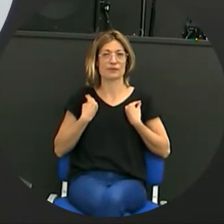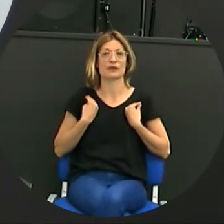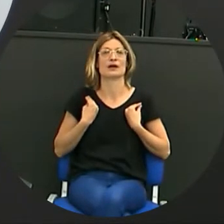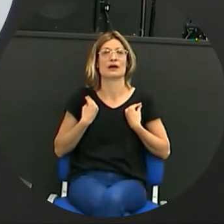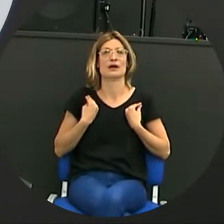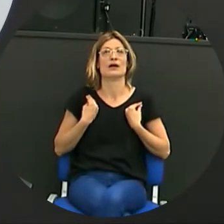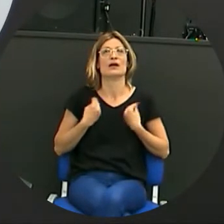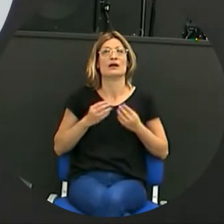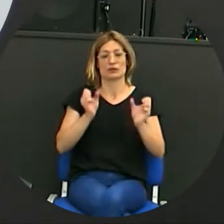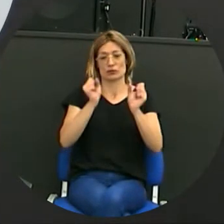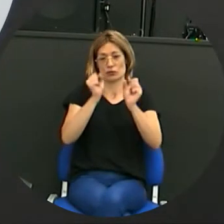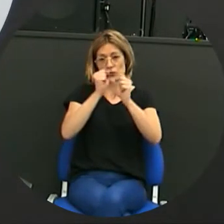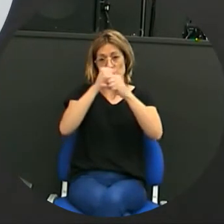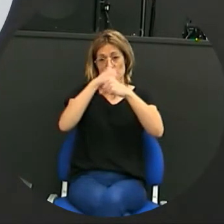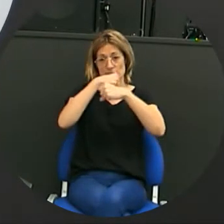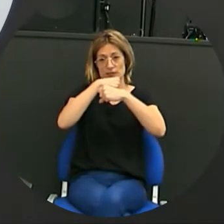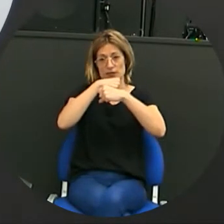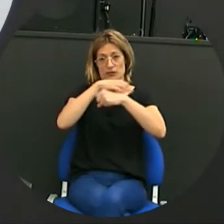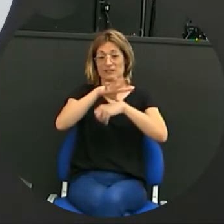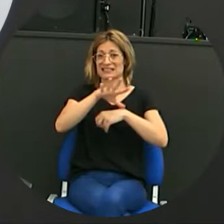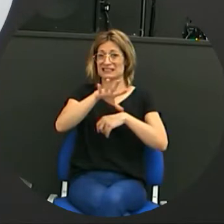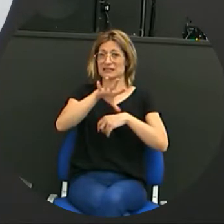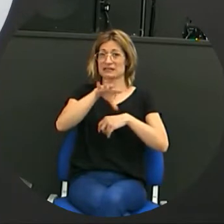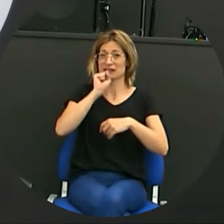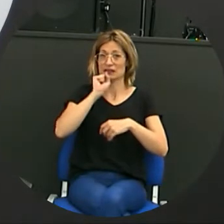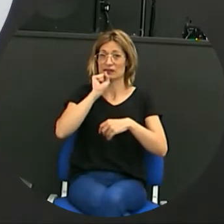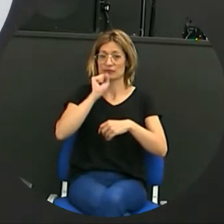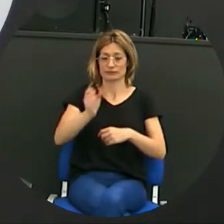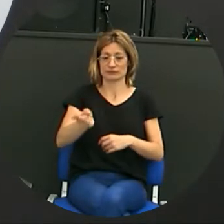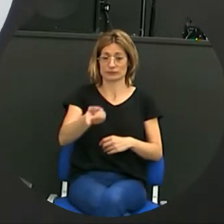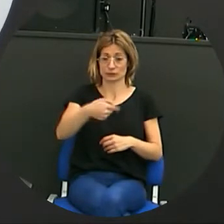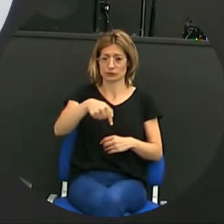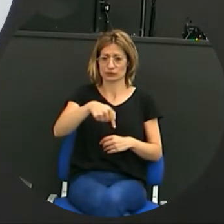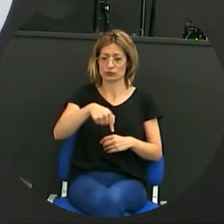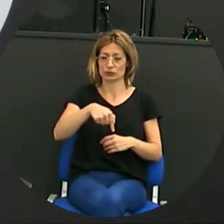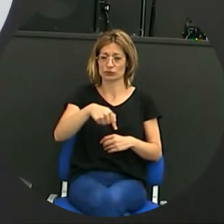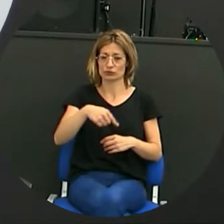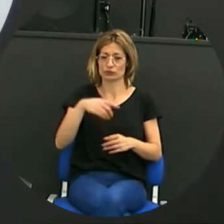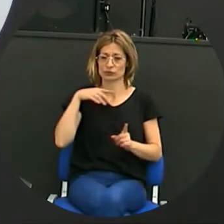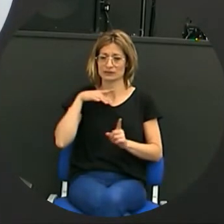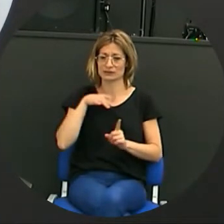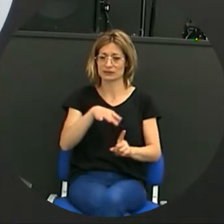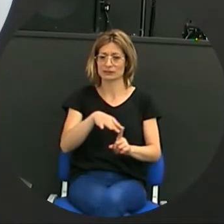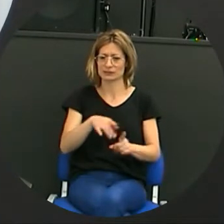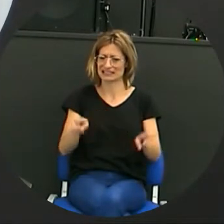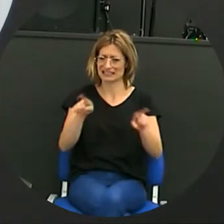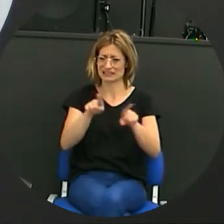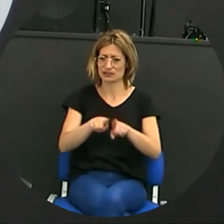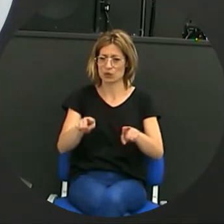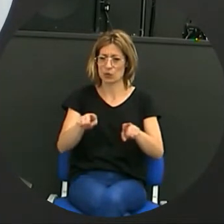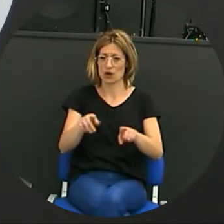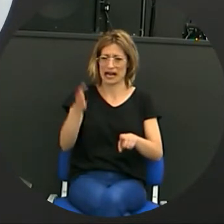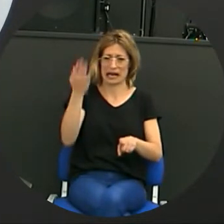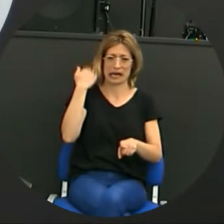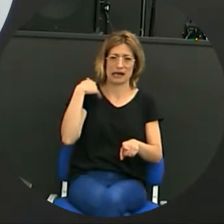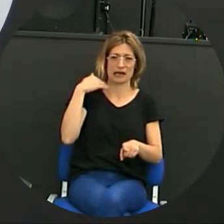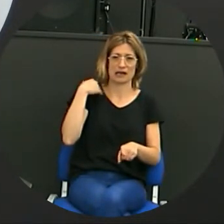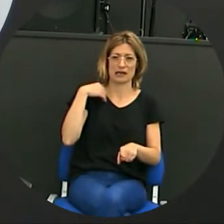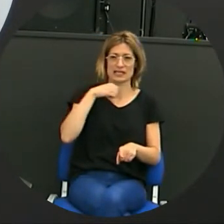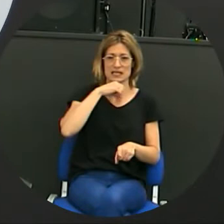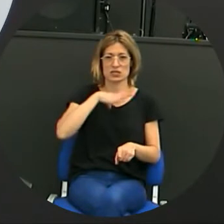estar concentrados entendiendo que somos esos discípulos como lo fue en su tiempo